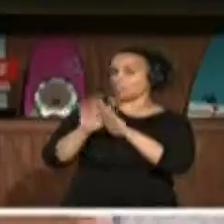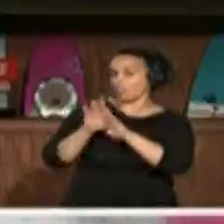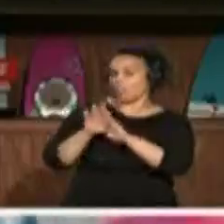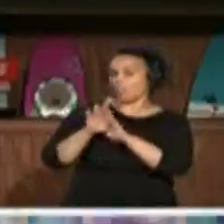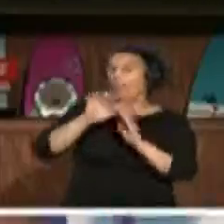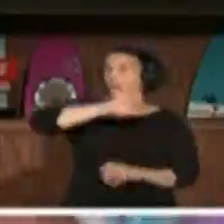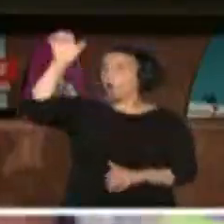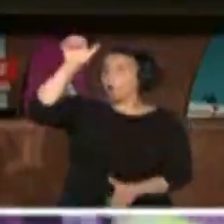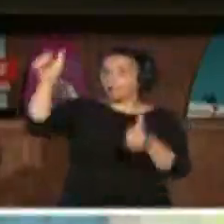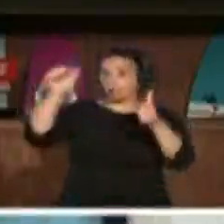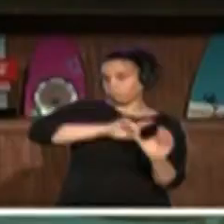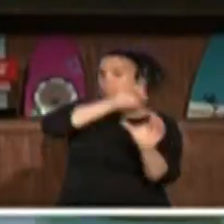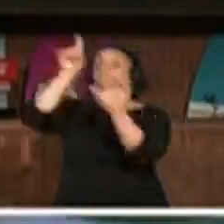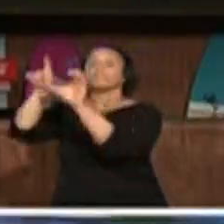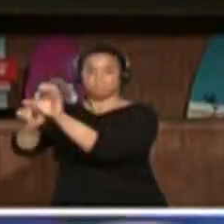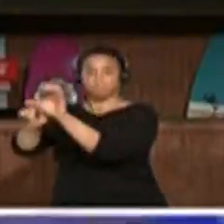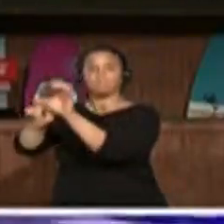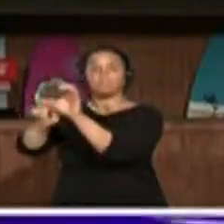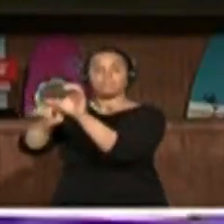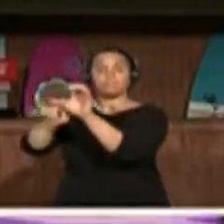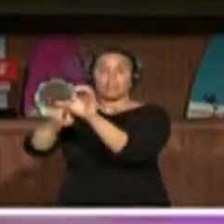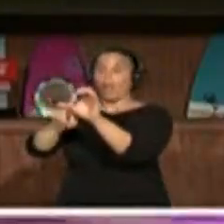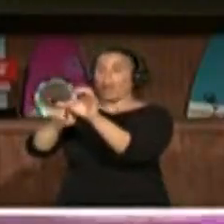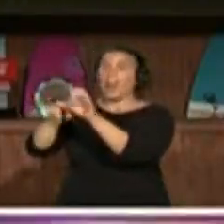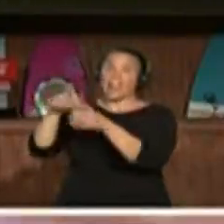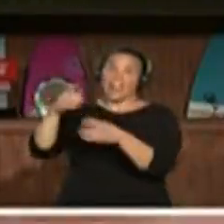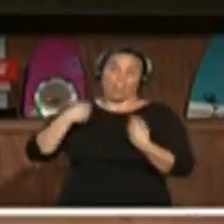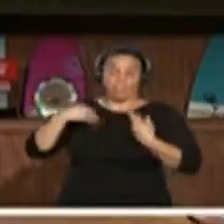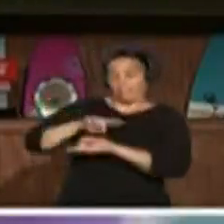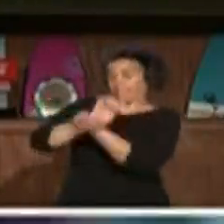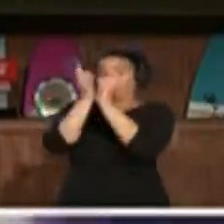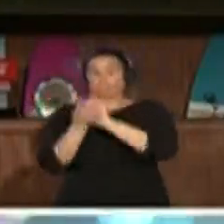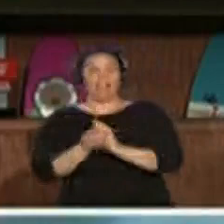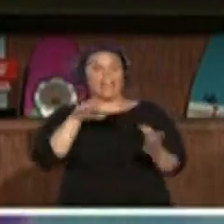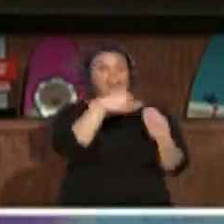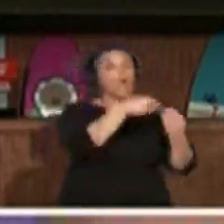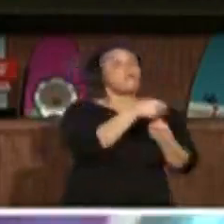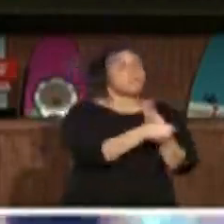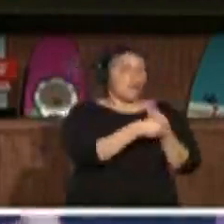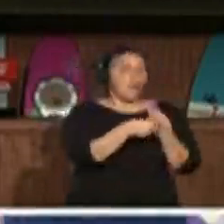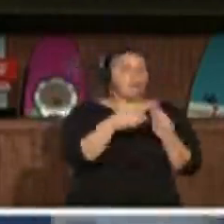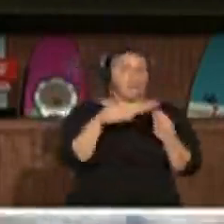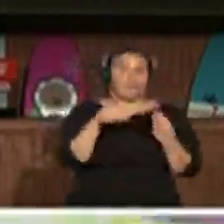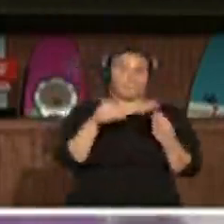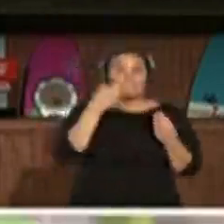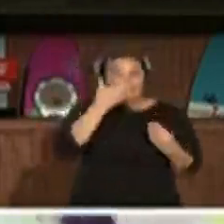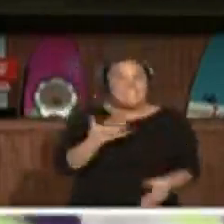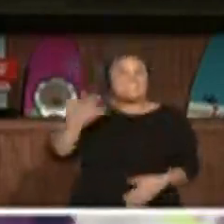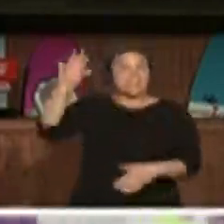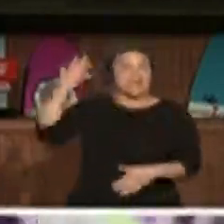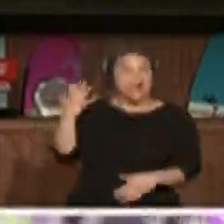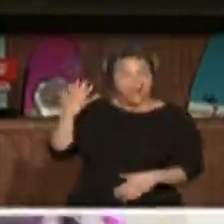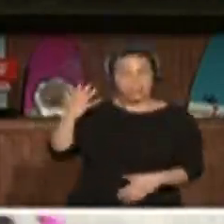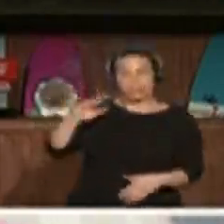Champions League. Que la vida vuelta da y la palma ya tú ves. Hace 5 años ya